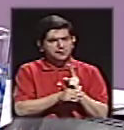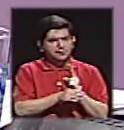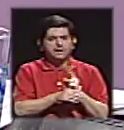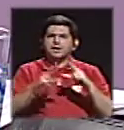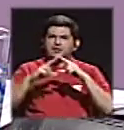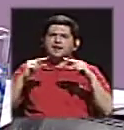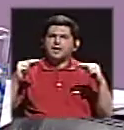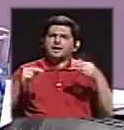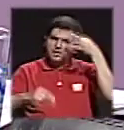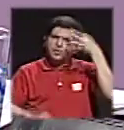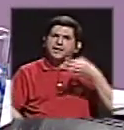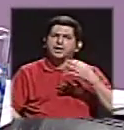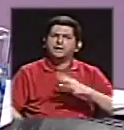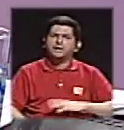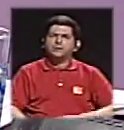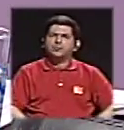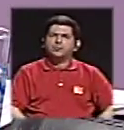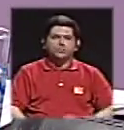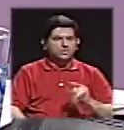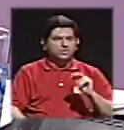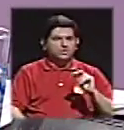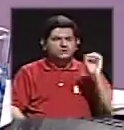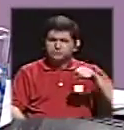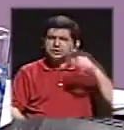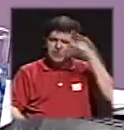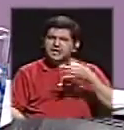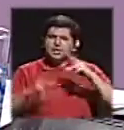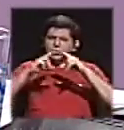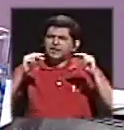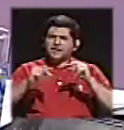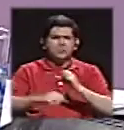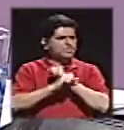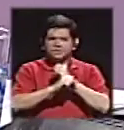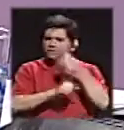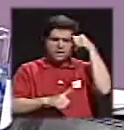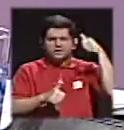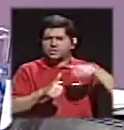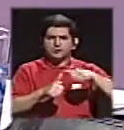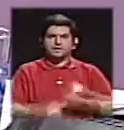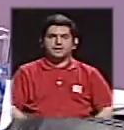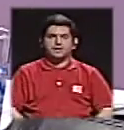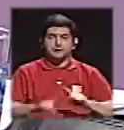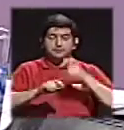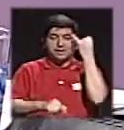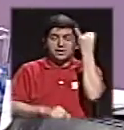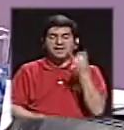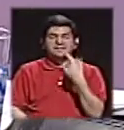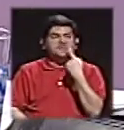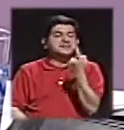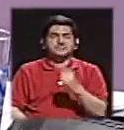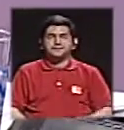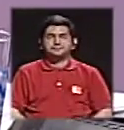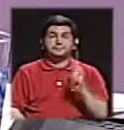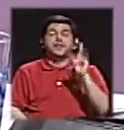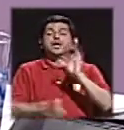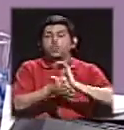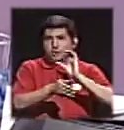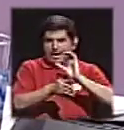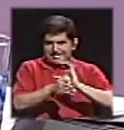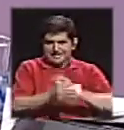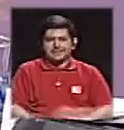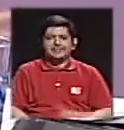en Nicaragua, creo. No, sí, creo que en Nicaragua, ahora no me acuerdo. Pero el argumento era algo así, que en una